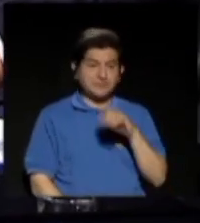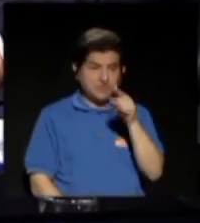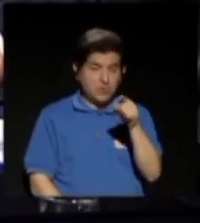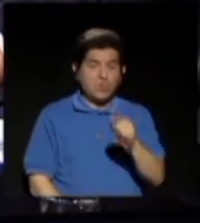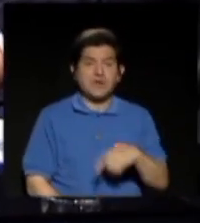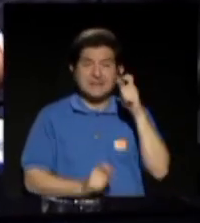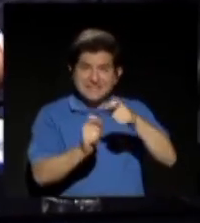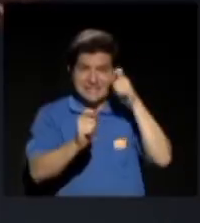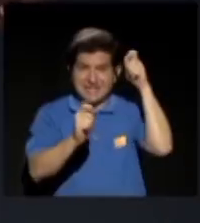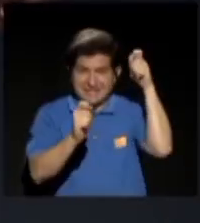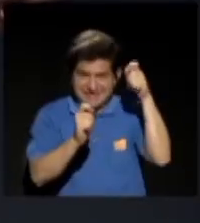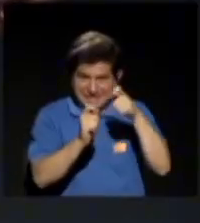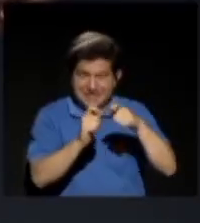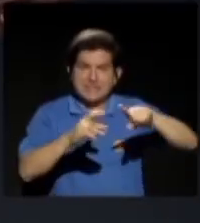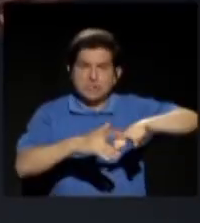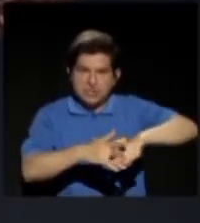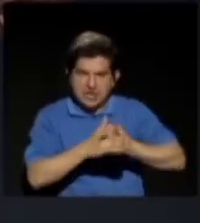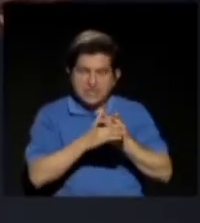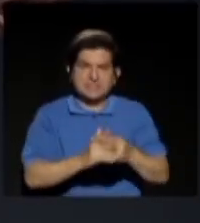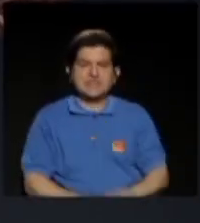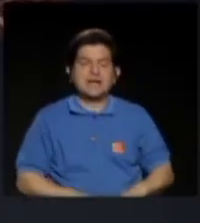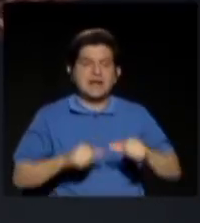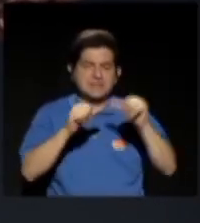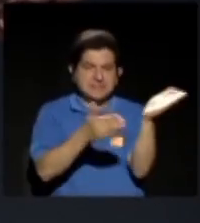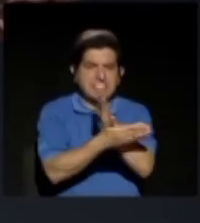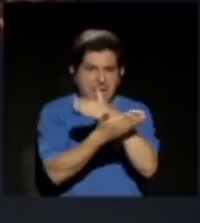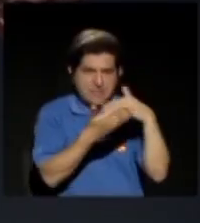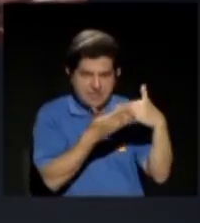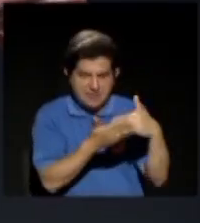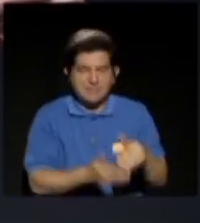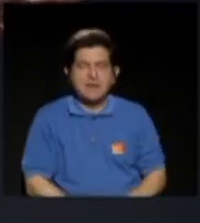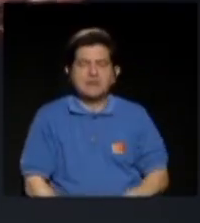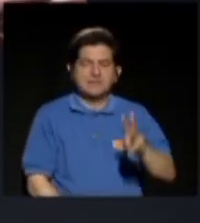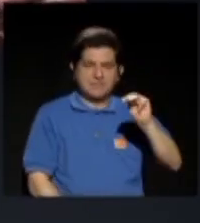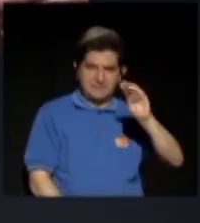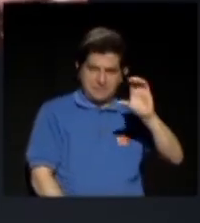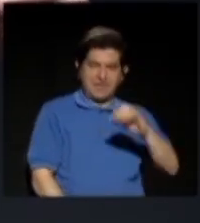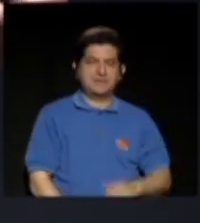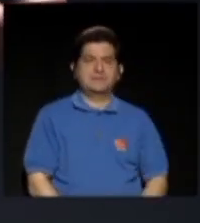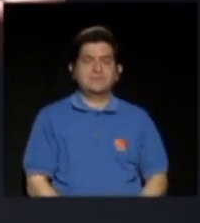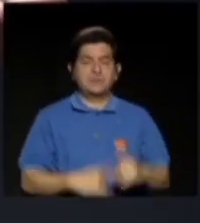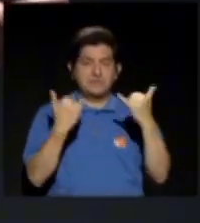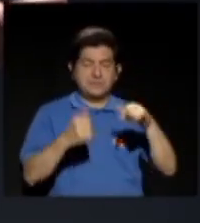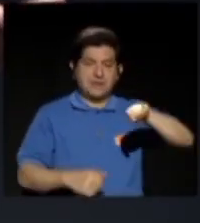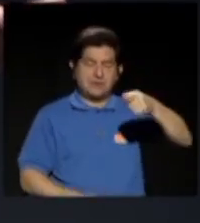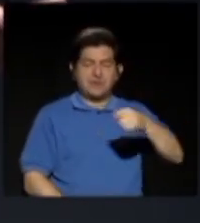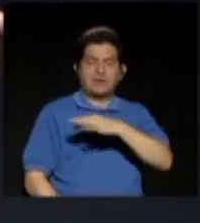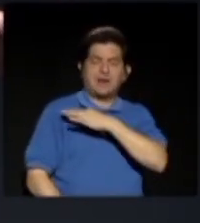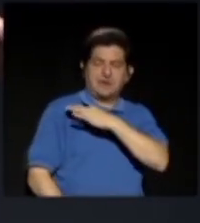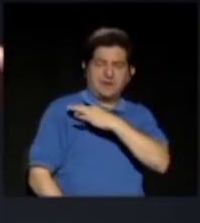esas precisiones iniciaremos el siguiente segmento, don Milton, una vez que el canal nos invite a hacerlo.